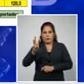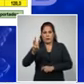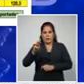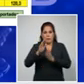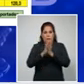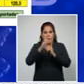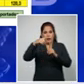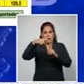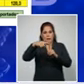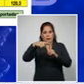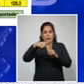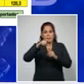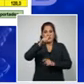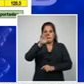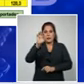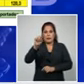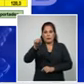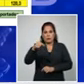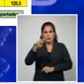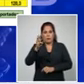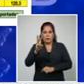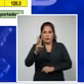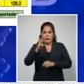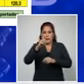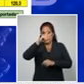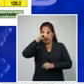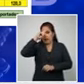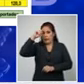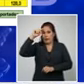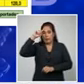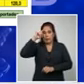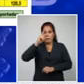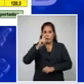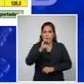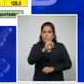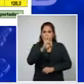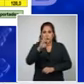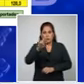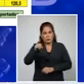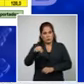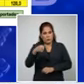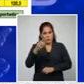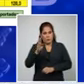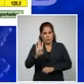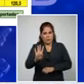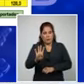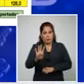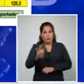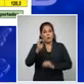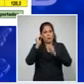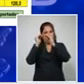a 100,3, Santi Espíritus a 88,4 y de ahí en ese orden Camagüey,